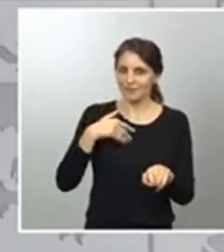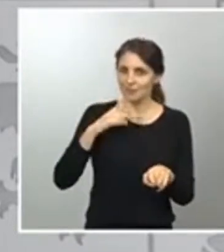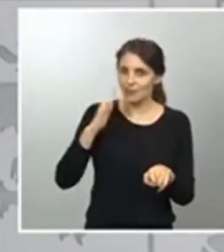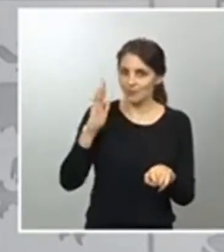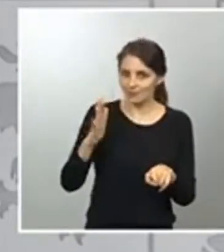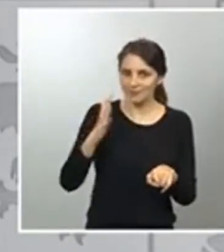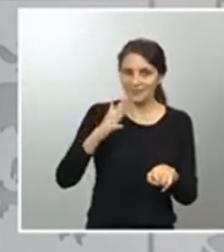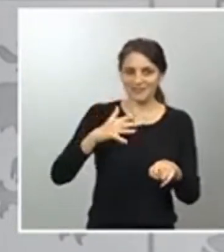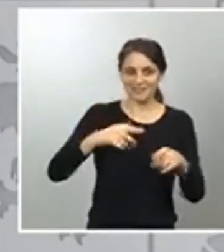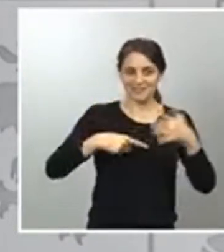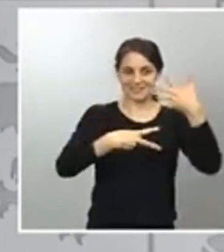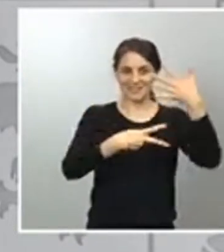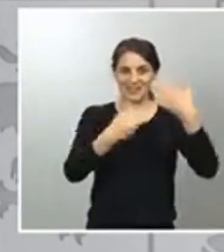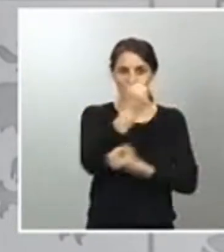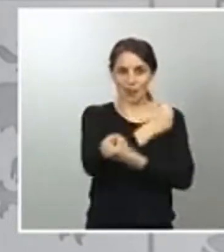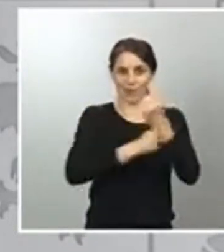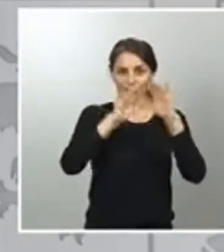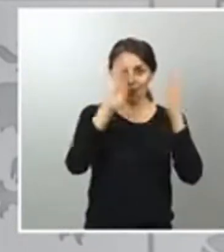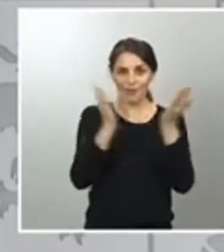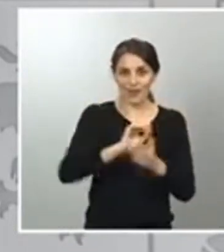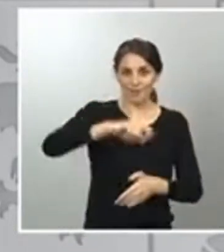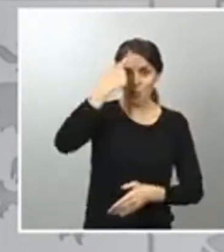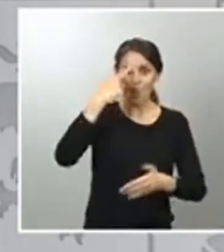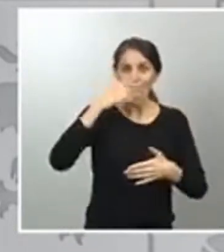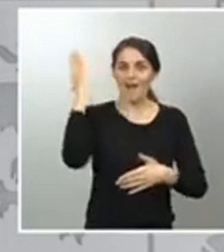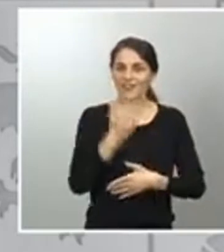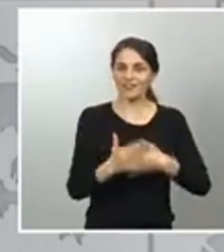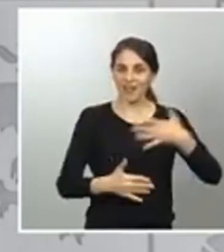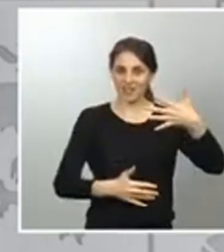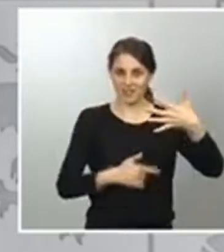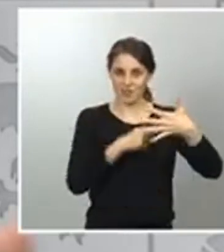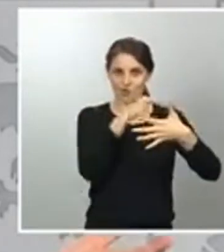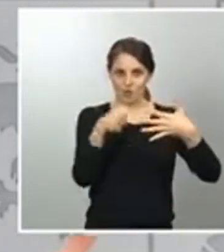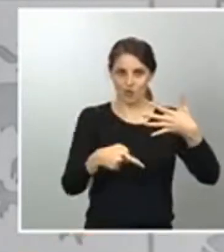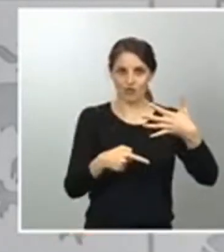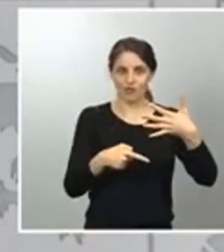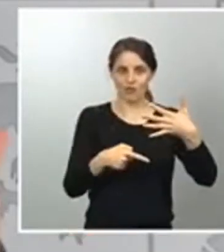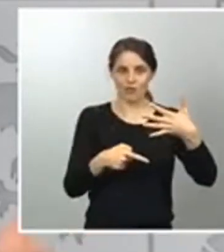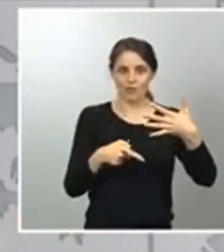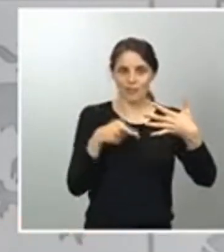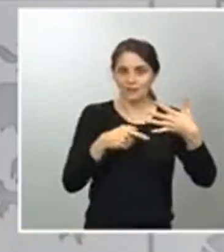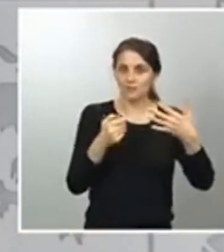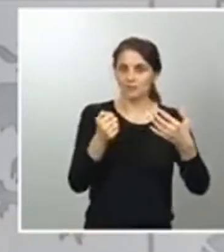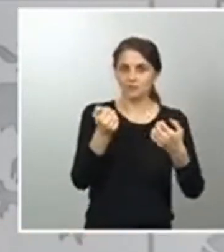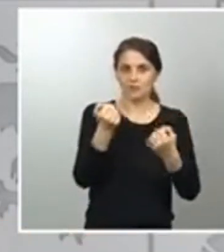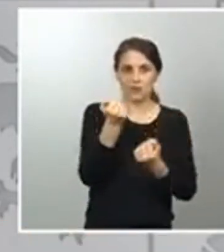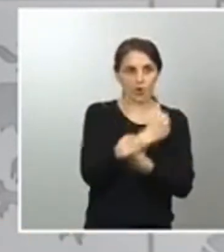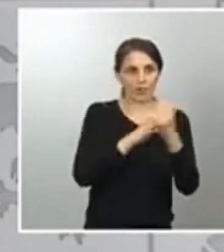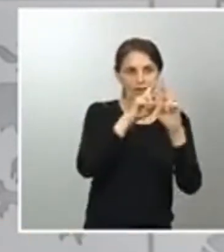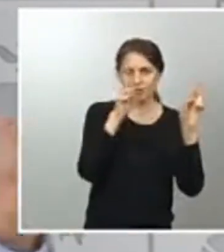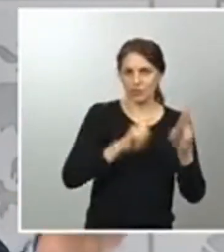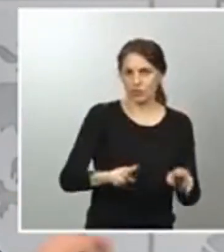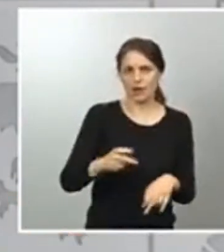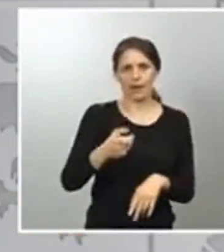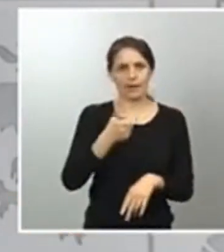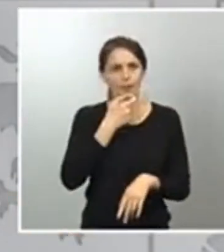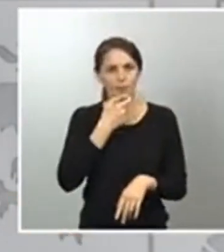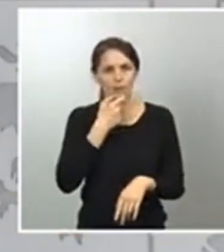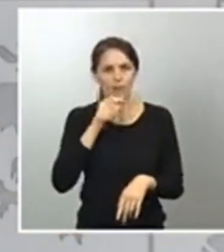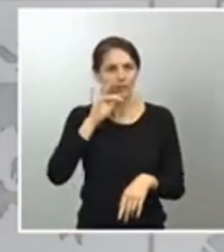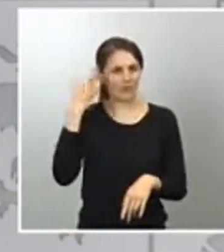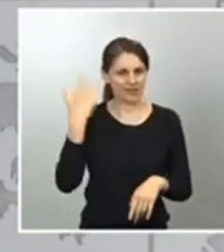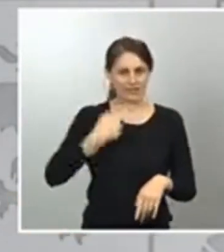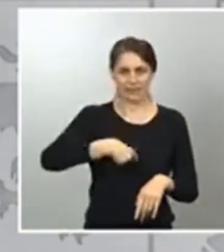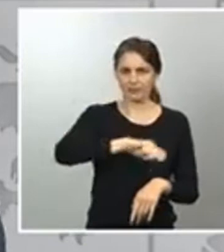mundo, a economías además que son hubs internacionales, como es el Reino Unido, como es Francia, como es España, como es